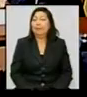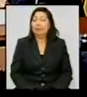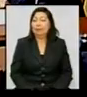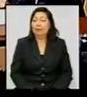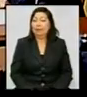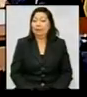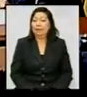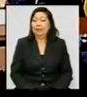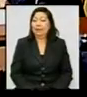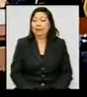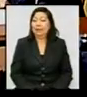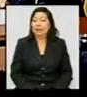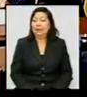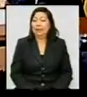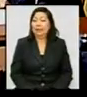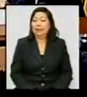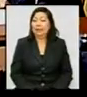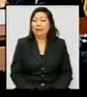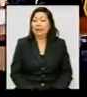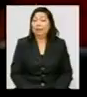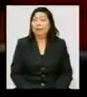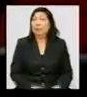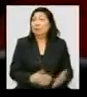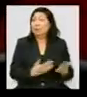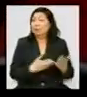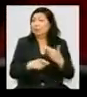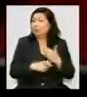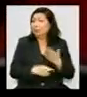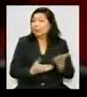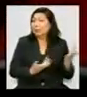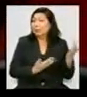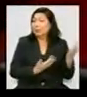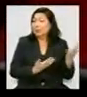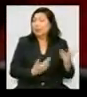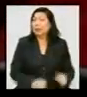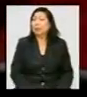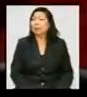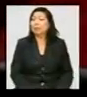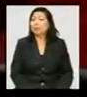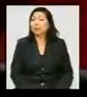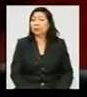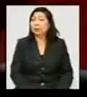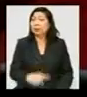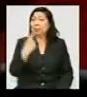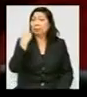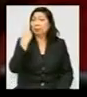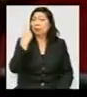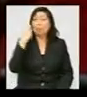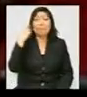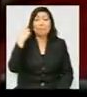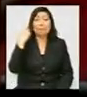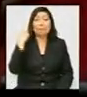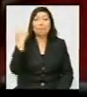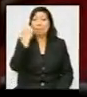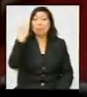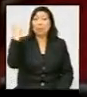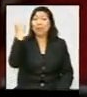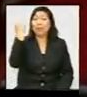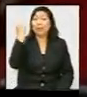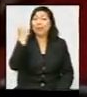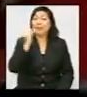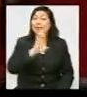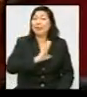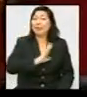presidente. Presidente, mientras el país está esperando que el primer poder político